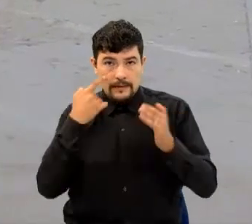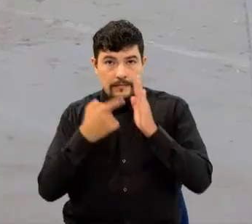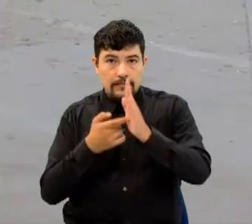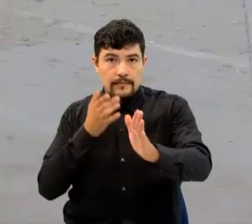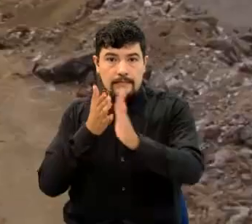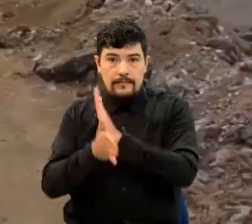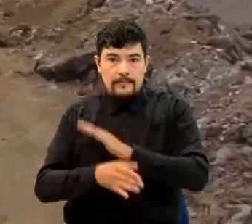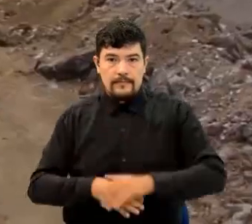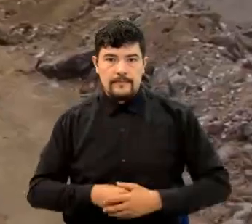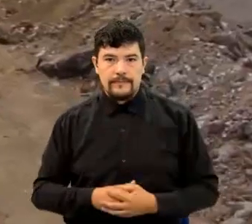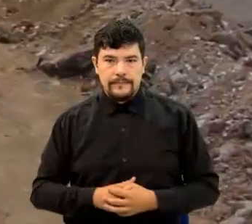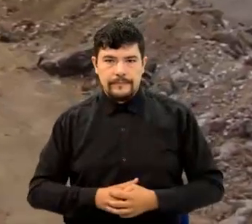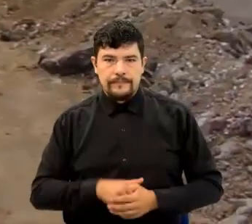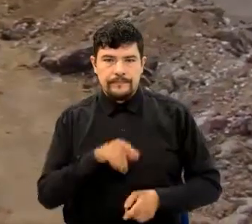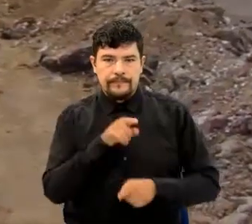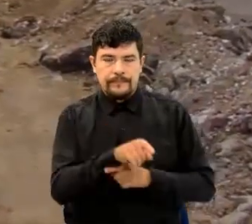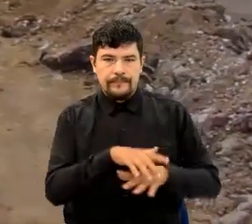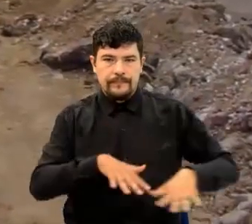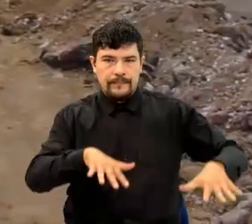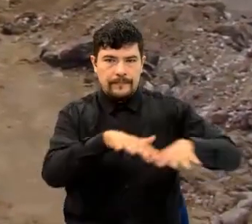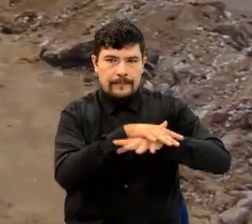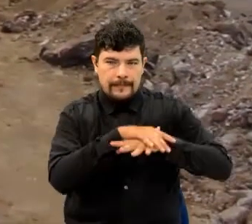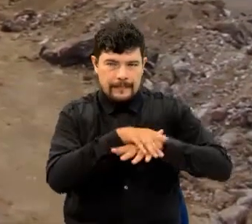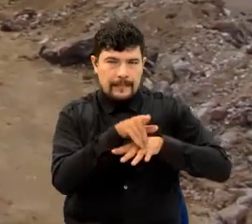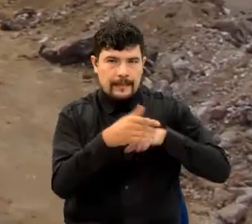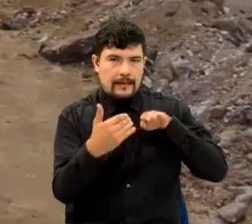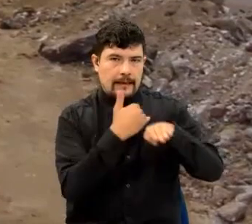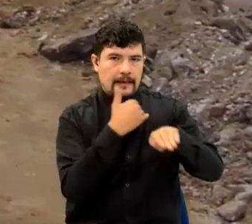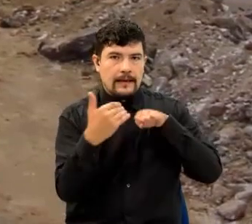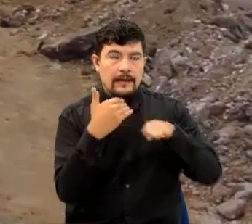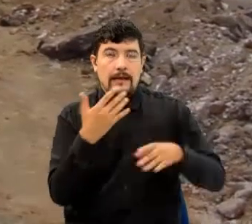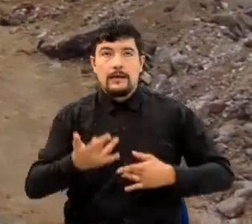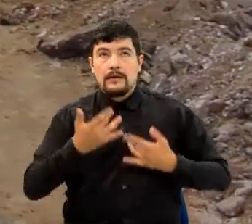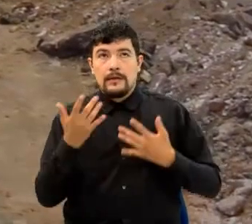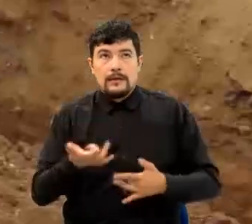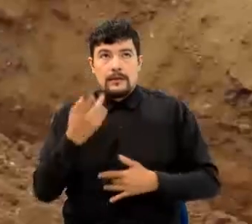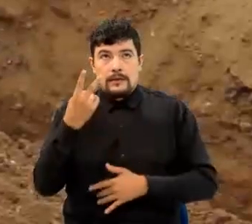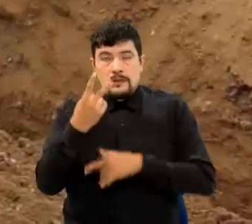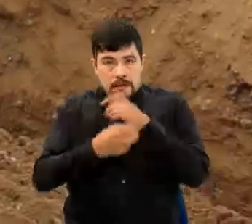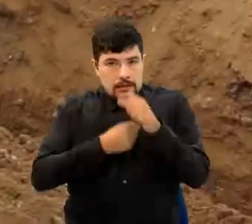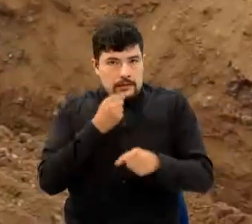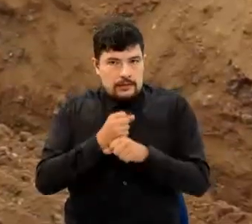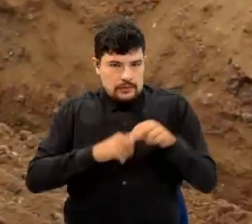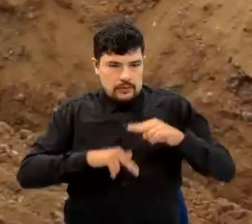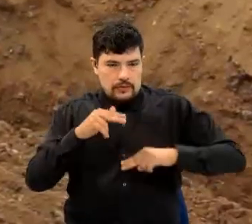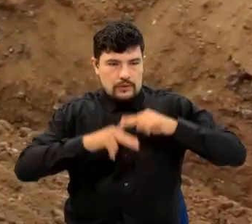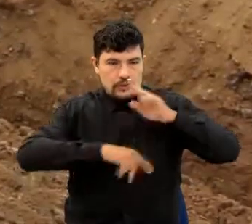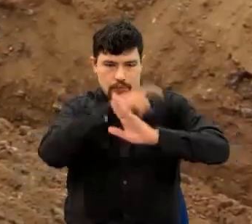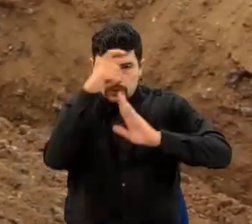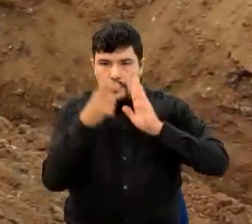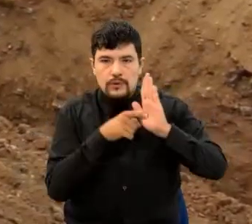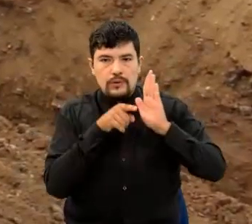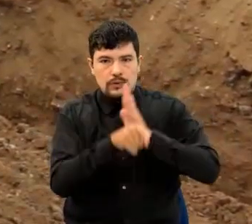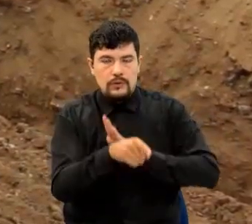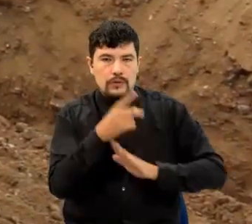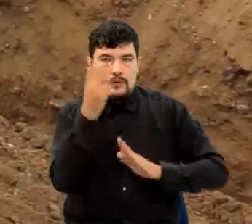mostramos. Los moradores de este corredor vial debieron esperar 2 años para la ejecución del contrato